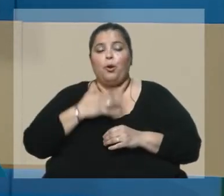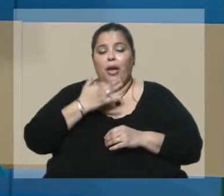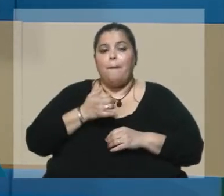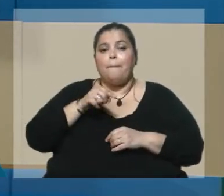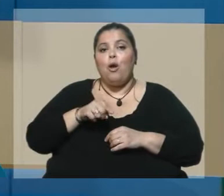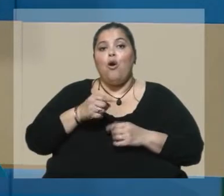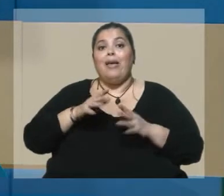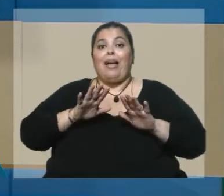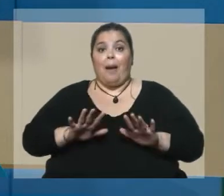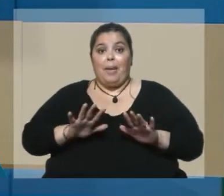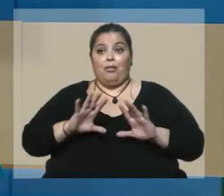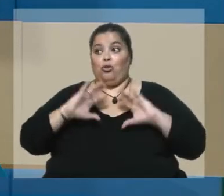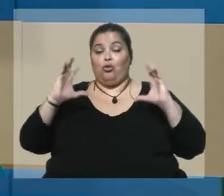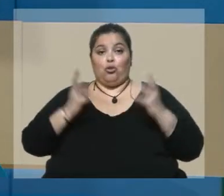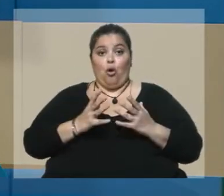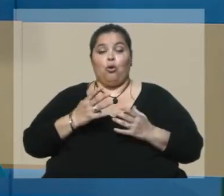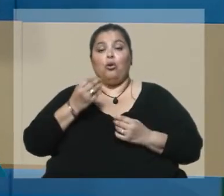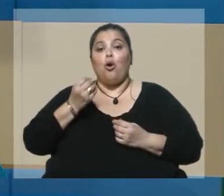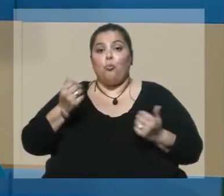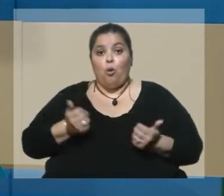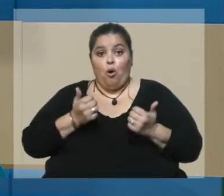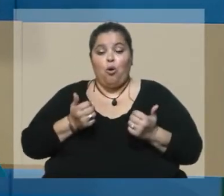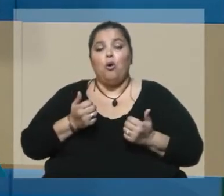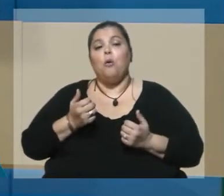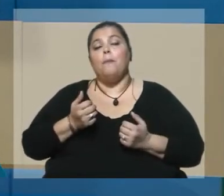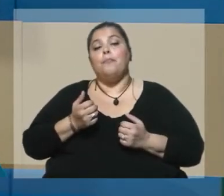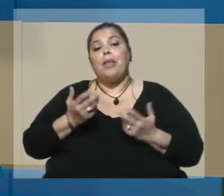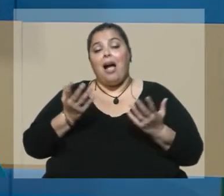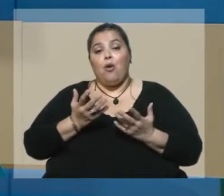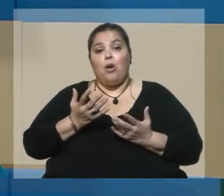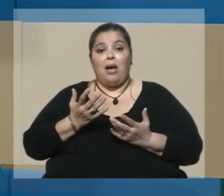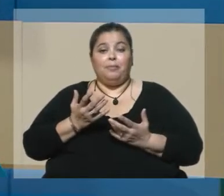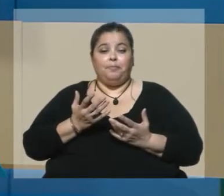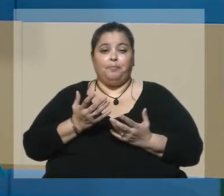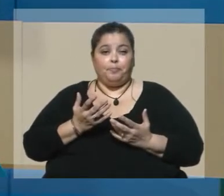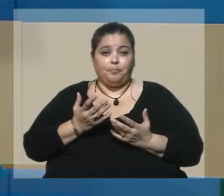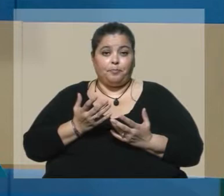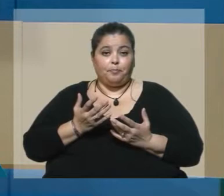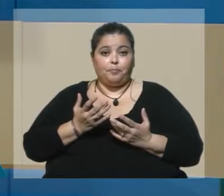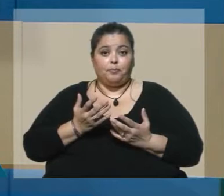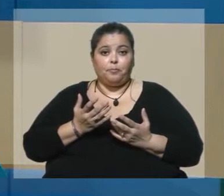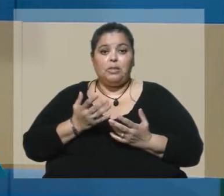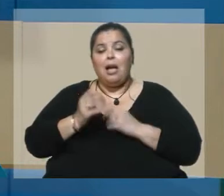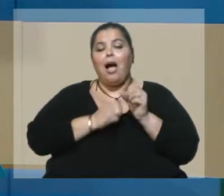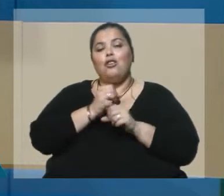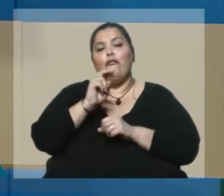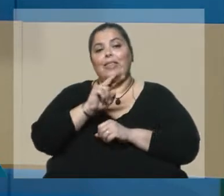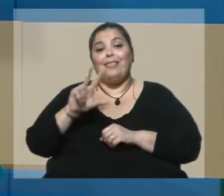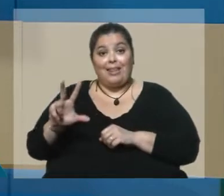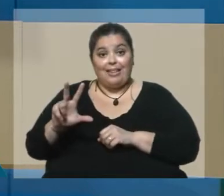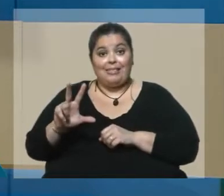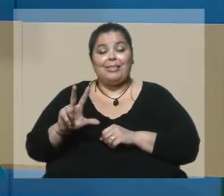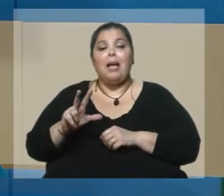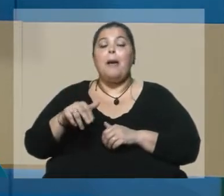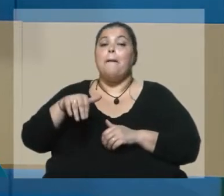hablábamos del estancamiento global y que En definitiva en un en un 2023 más desafiante con